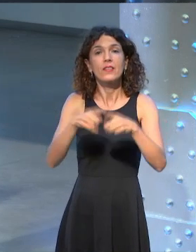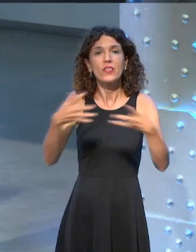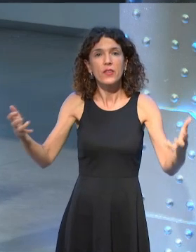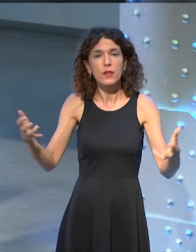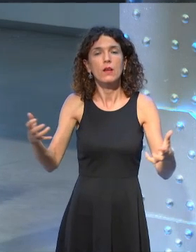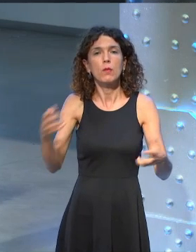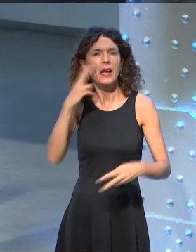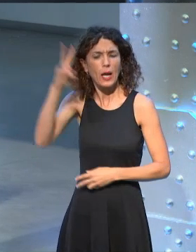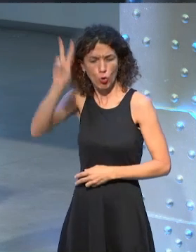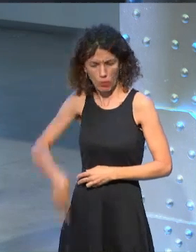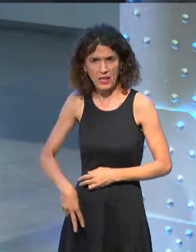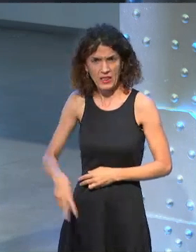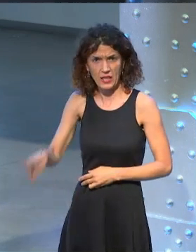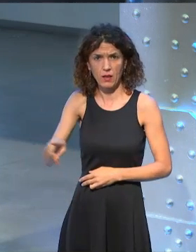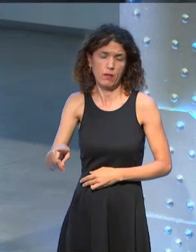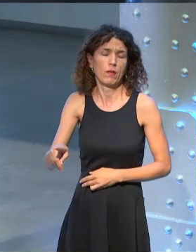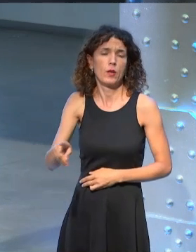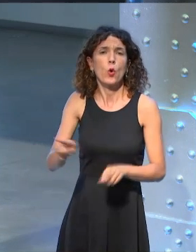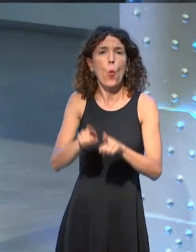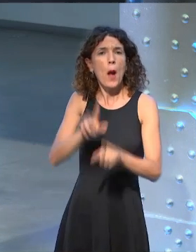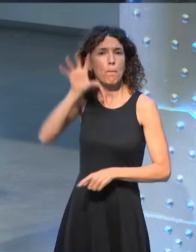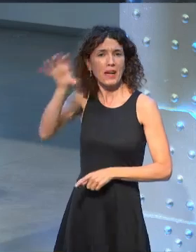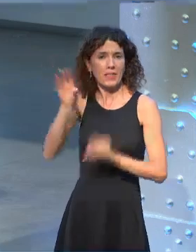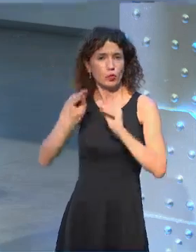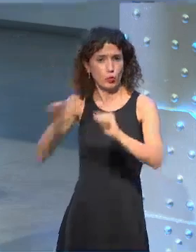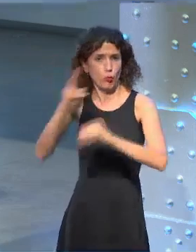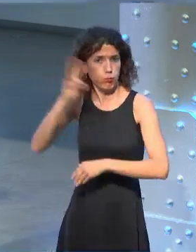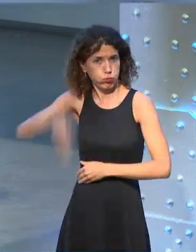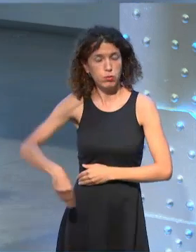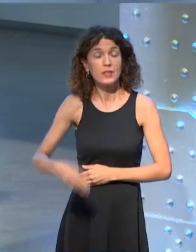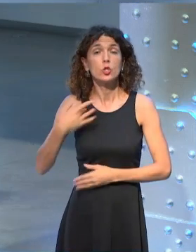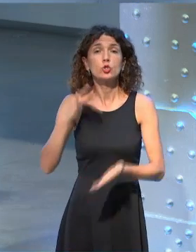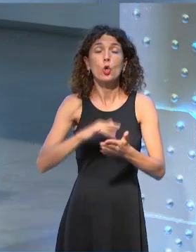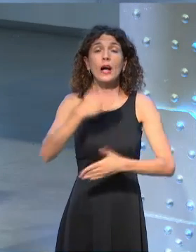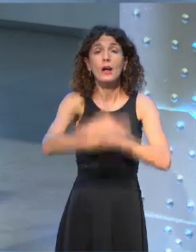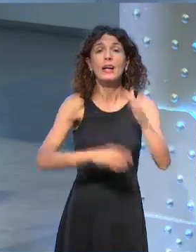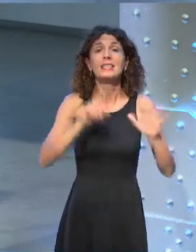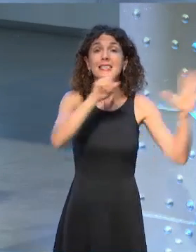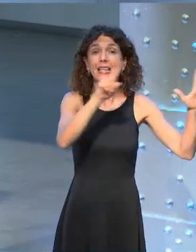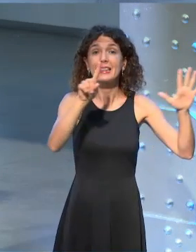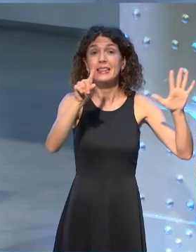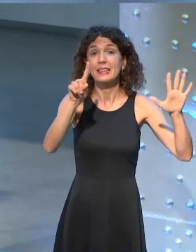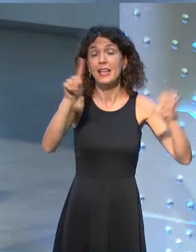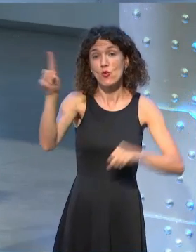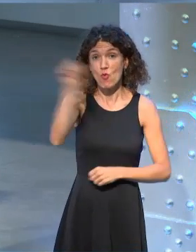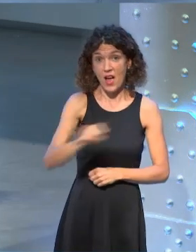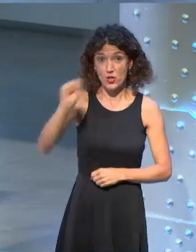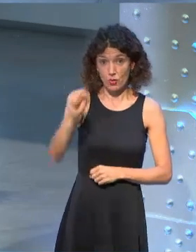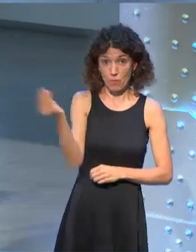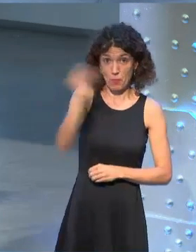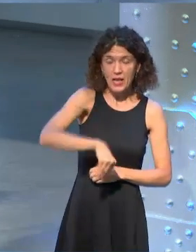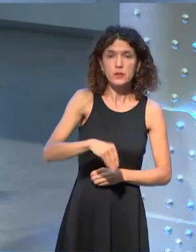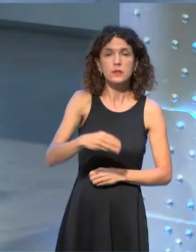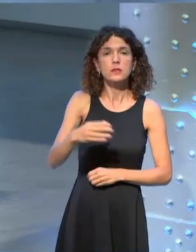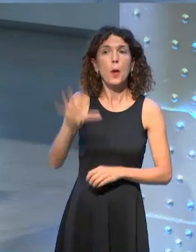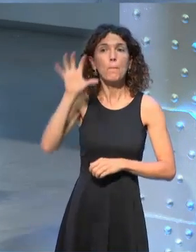el reconocimiento de la patria. Tuvieron que pasar 61 años para que la patria